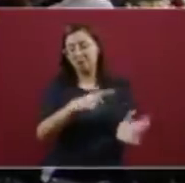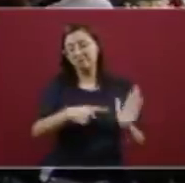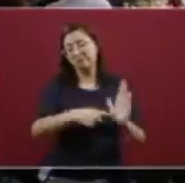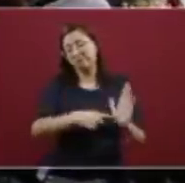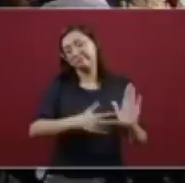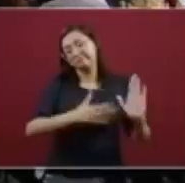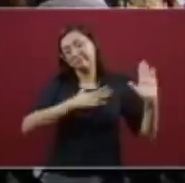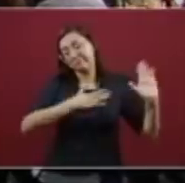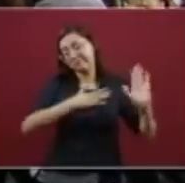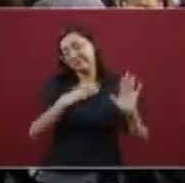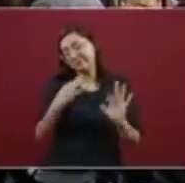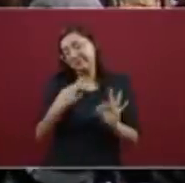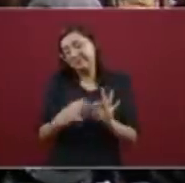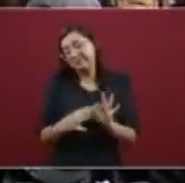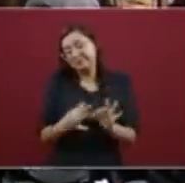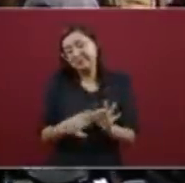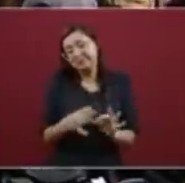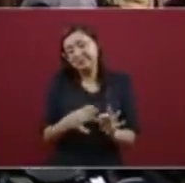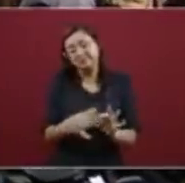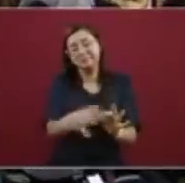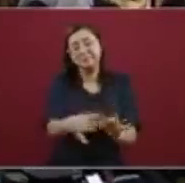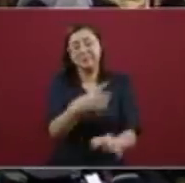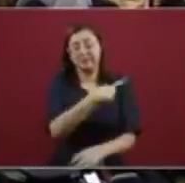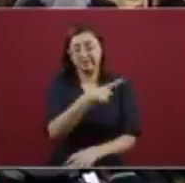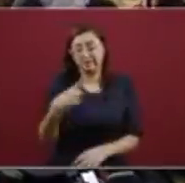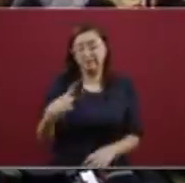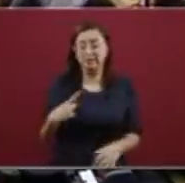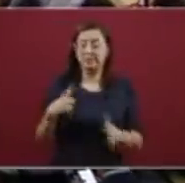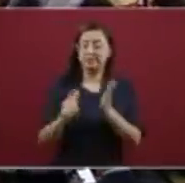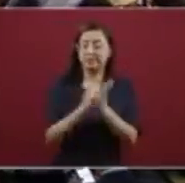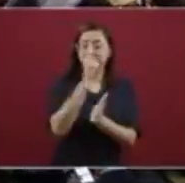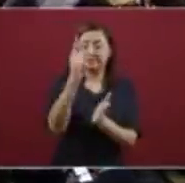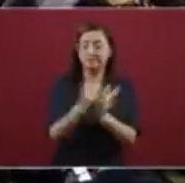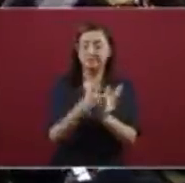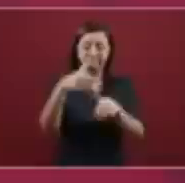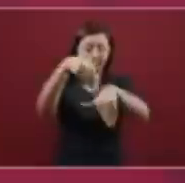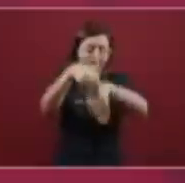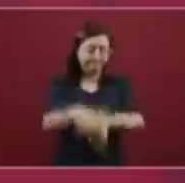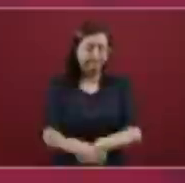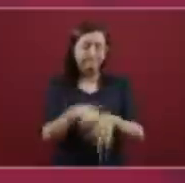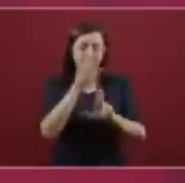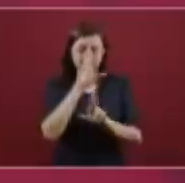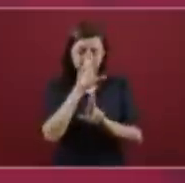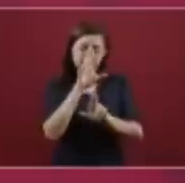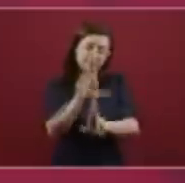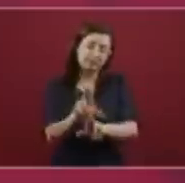importante que haya un auténtico Estado de Derecho, que haya confianza, pero